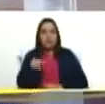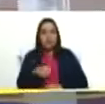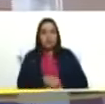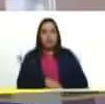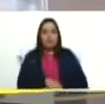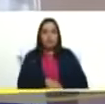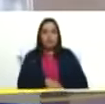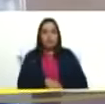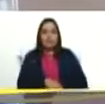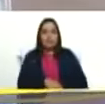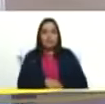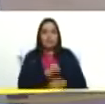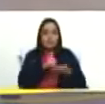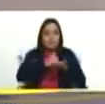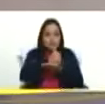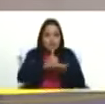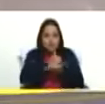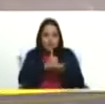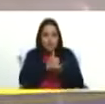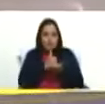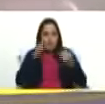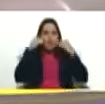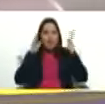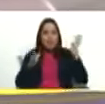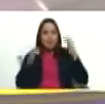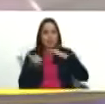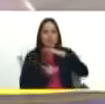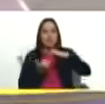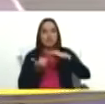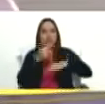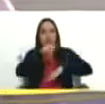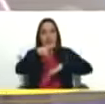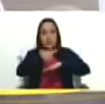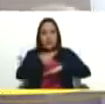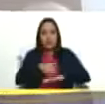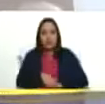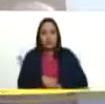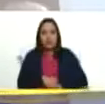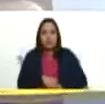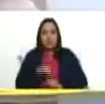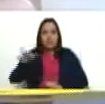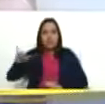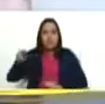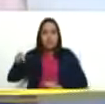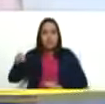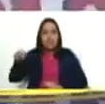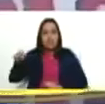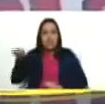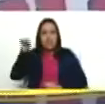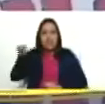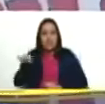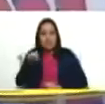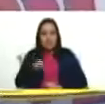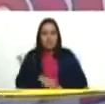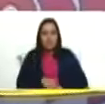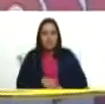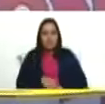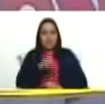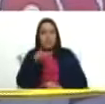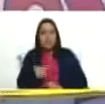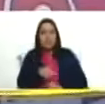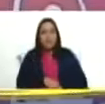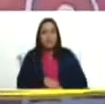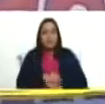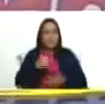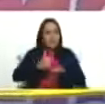farmacia, atención al Instituto Nacional de INAS. Acá tenemos la parte de farmacia